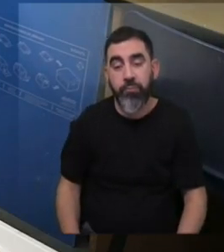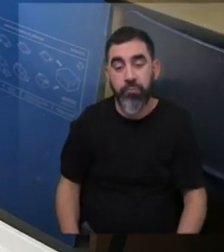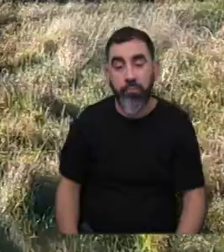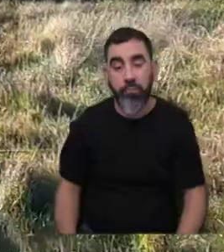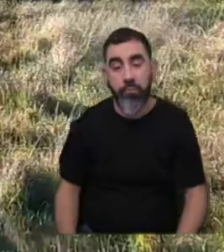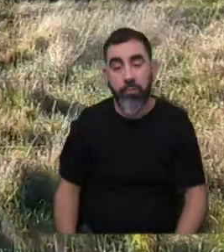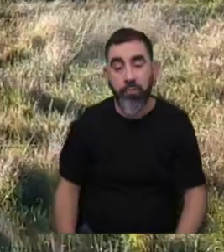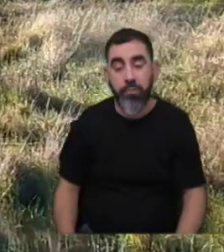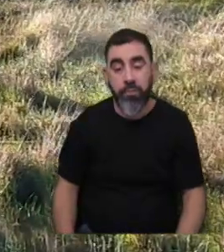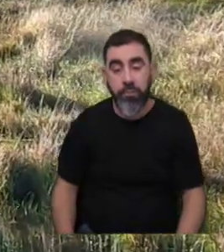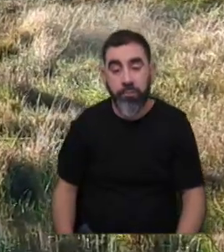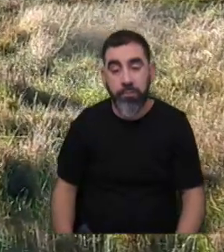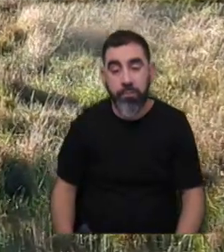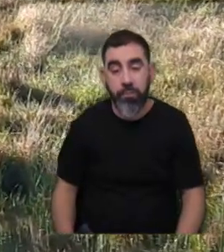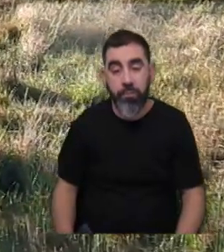la punta.